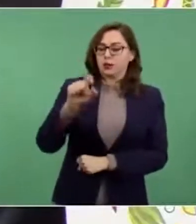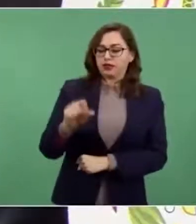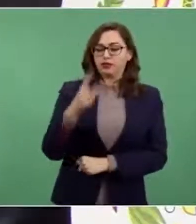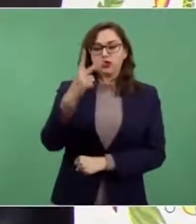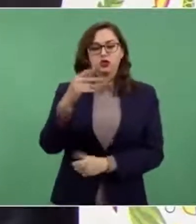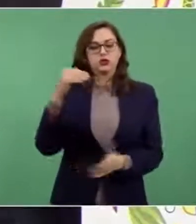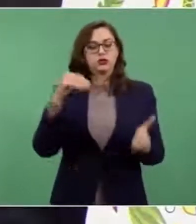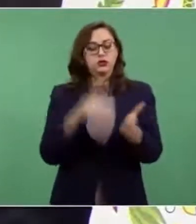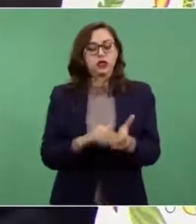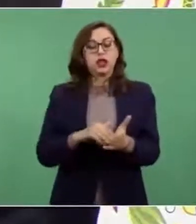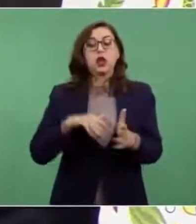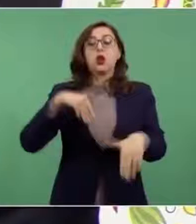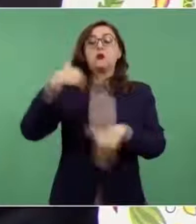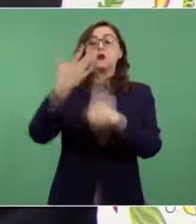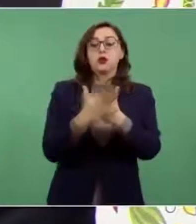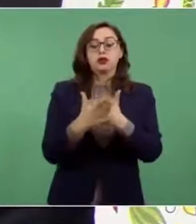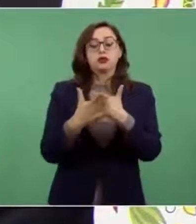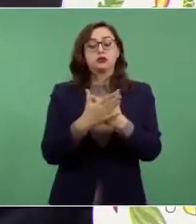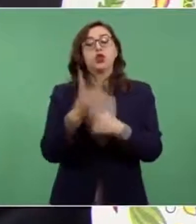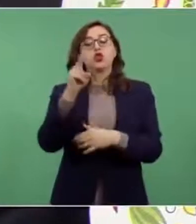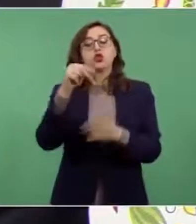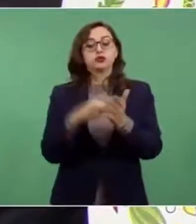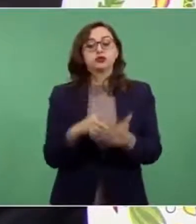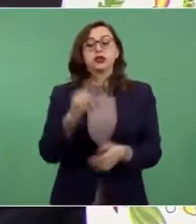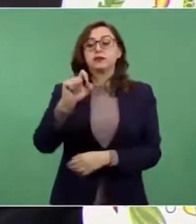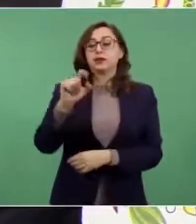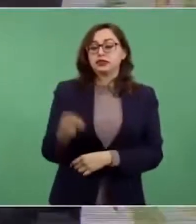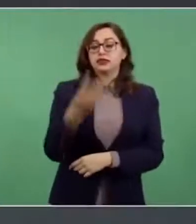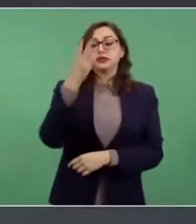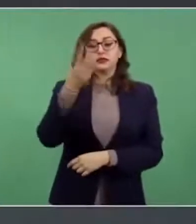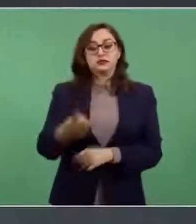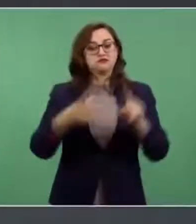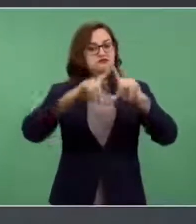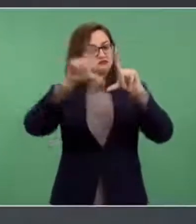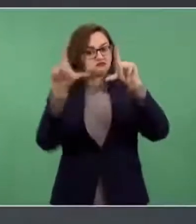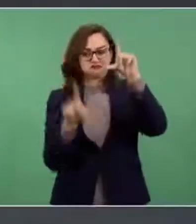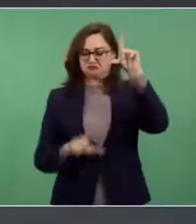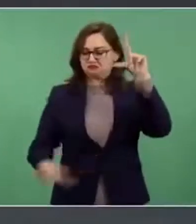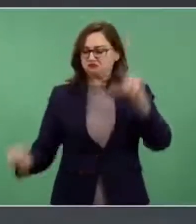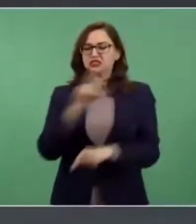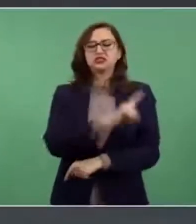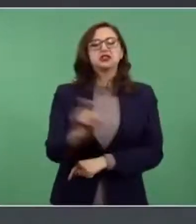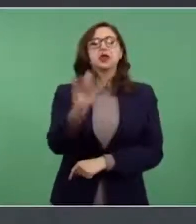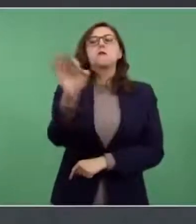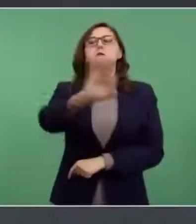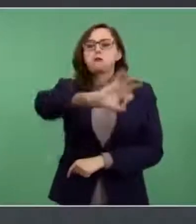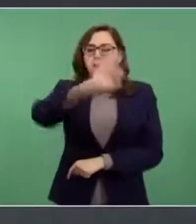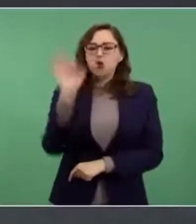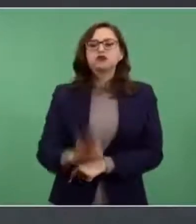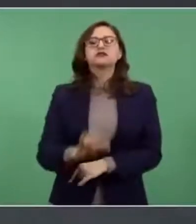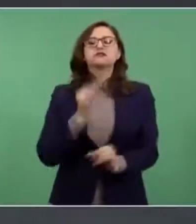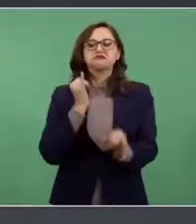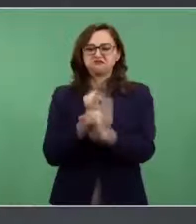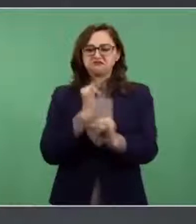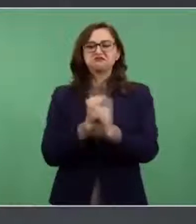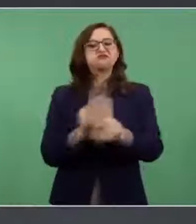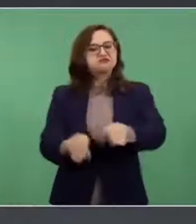122,000 y en 2023 la red cubrirá todo el territorio nacional.